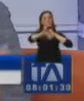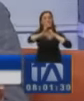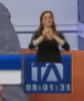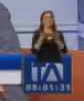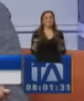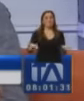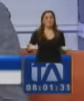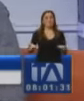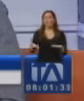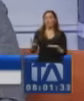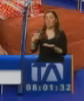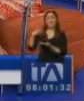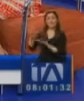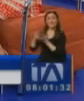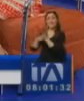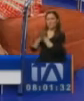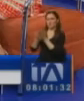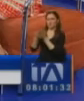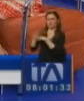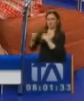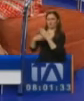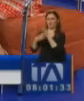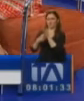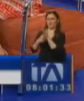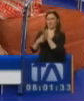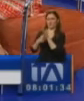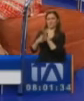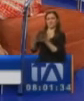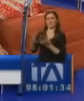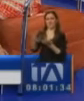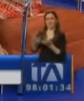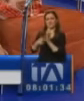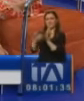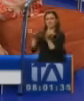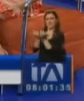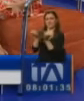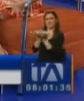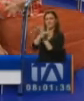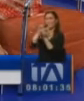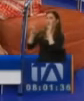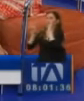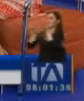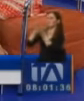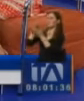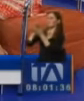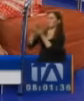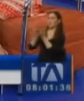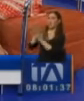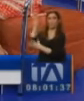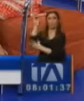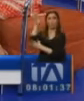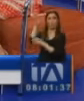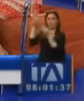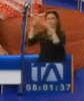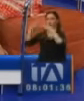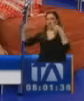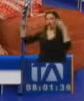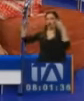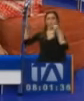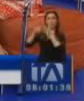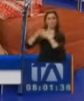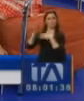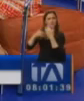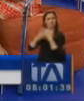ahora todas hay las cosas la tendencia pasando, a eliminar, ¿no?, esa que le llaman la basura visual del paisaje, ¿no? Que son los postes, los sí. cables. Hay una